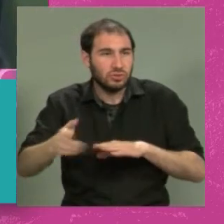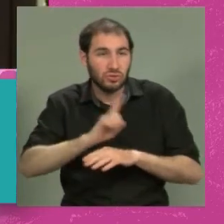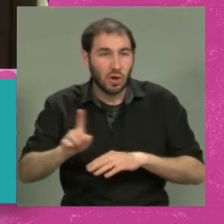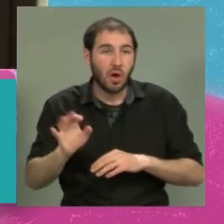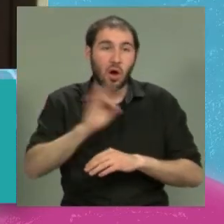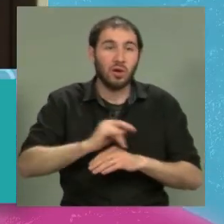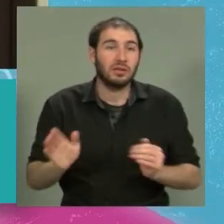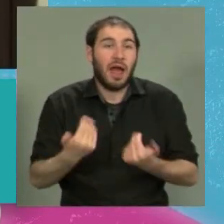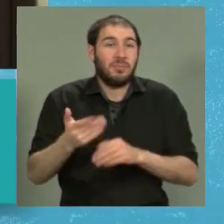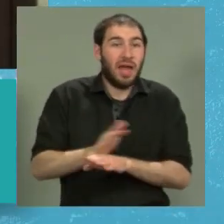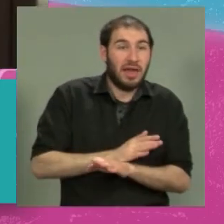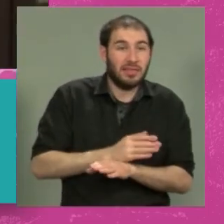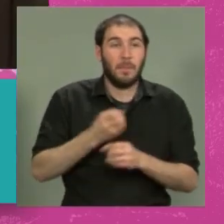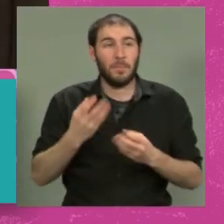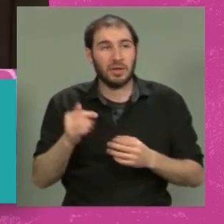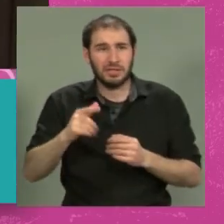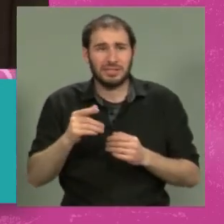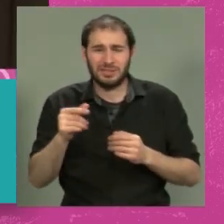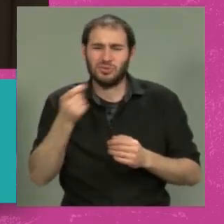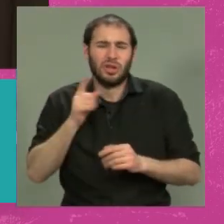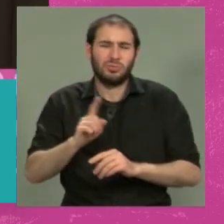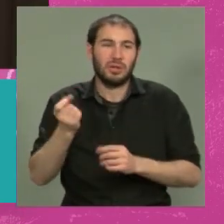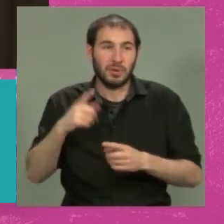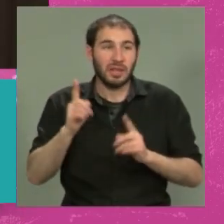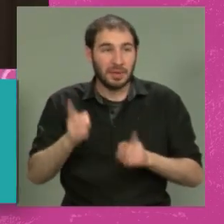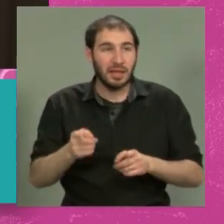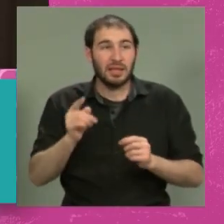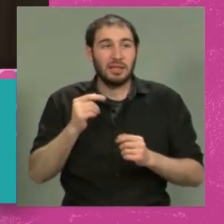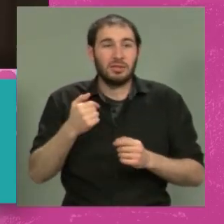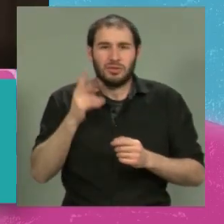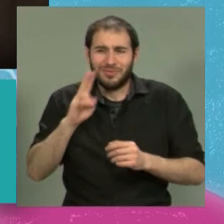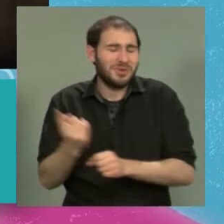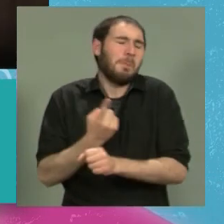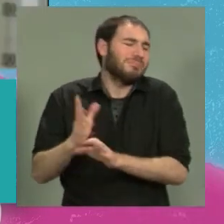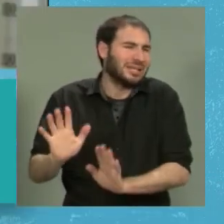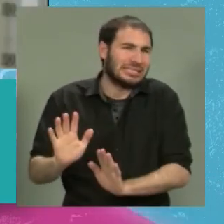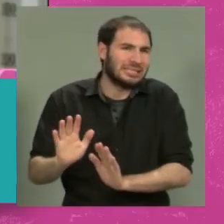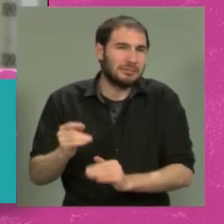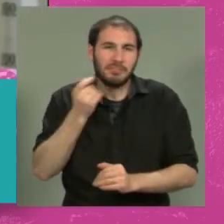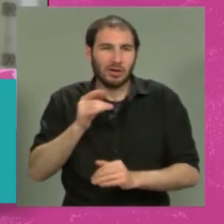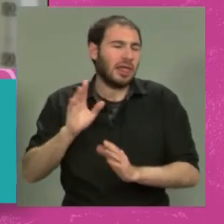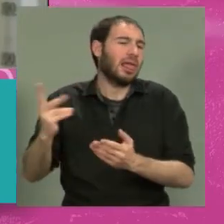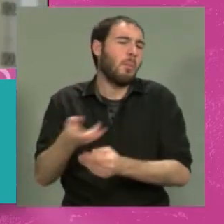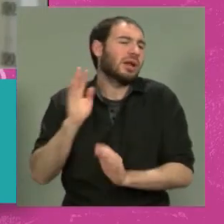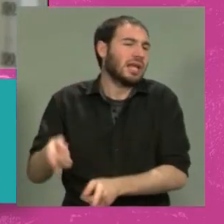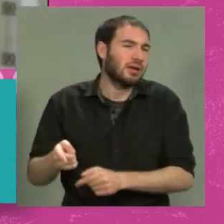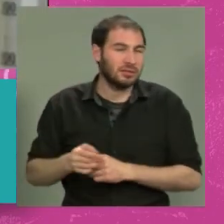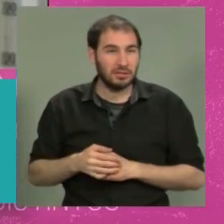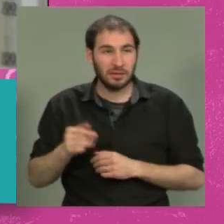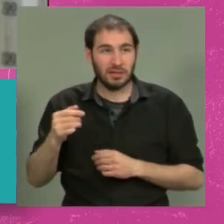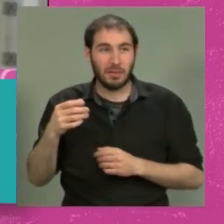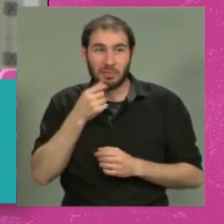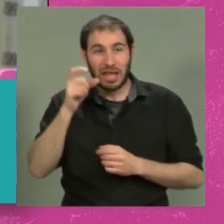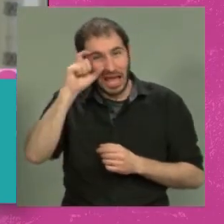le vas a acelerar porque vos te angustia verlo así, porque también está esto del yo no lo puedo ver así, entonces se remoló ahora, ¿viste? Que Obvio. vendría a ser el concepto